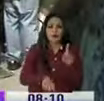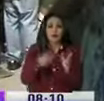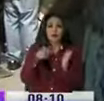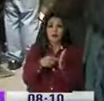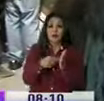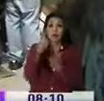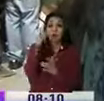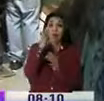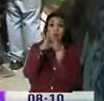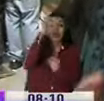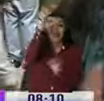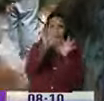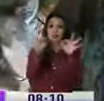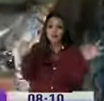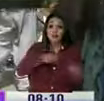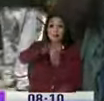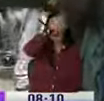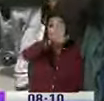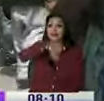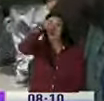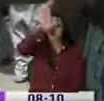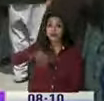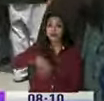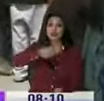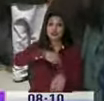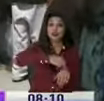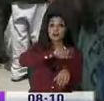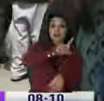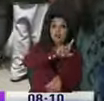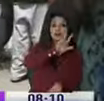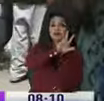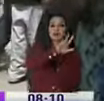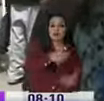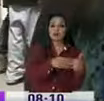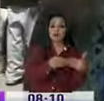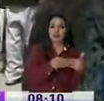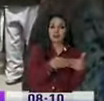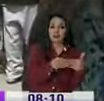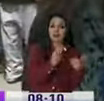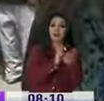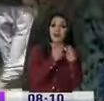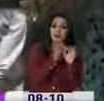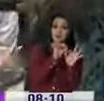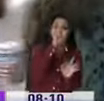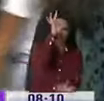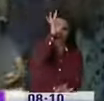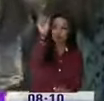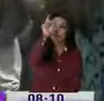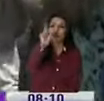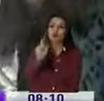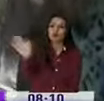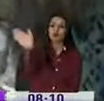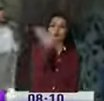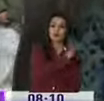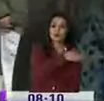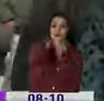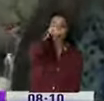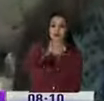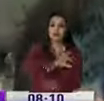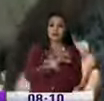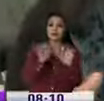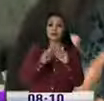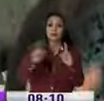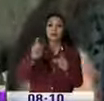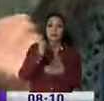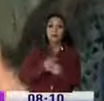más o menos de un metro cuadrado de pintura en pared, en una pared normal, es de más de $3 retirar ese graffiti y volverlo a pintar. Pero es mucho peor en la